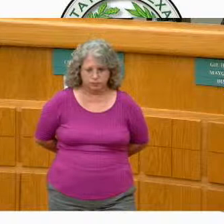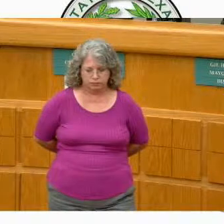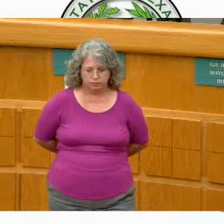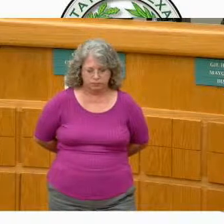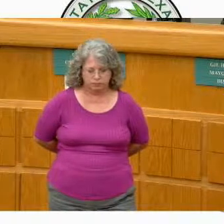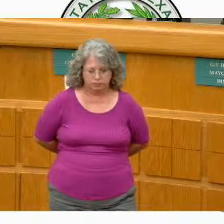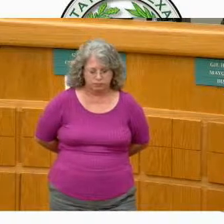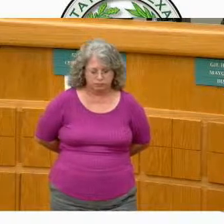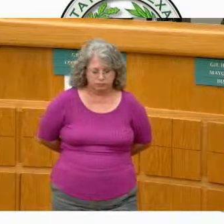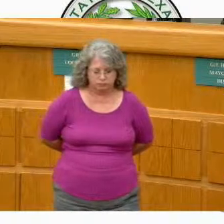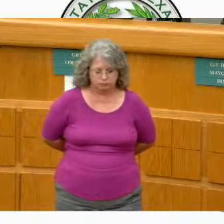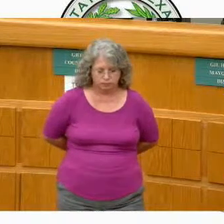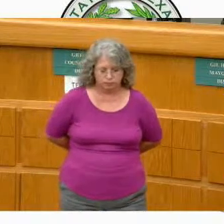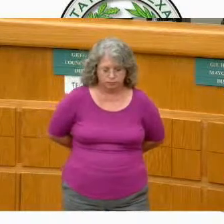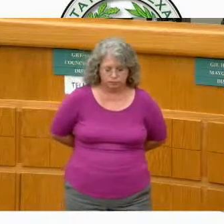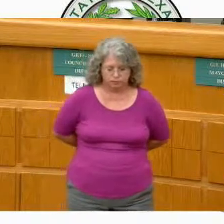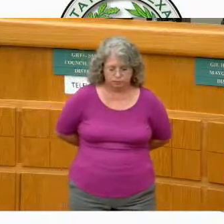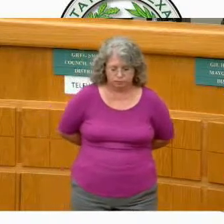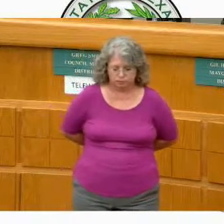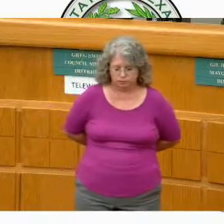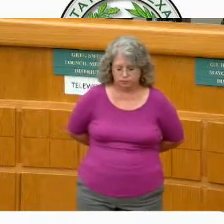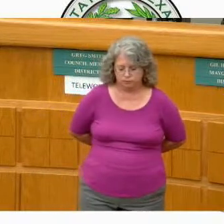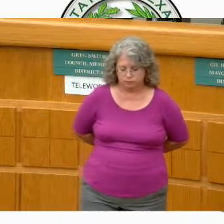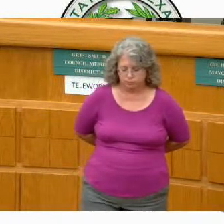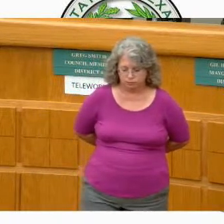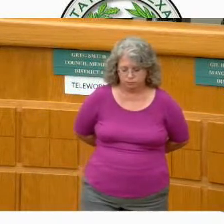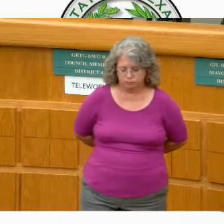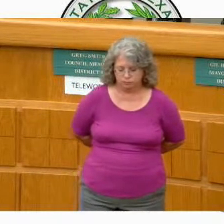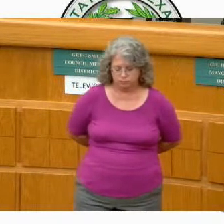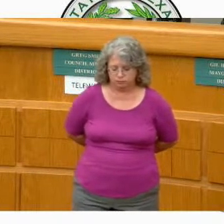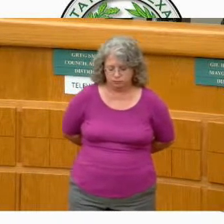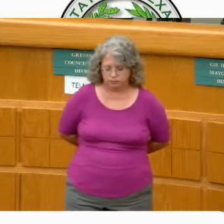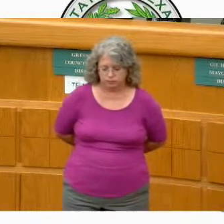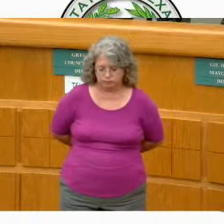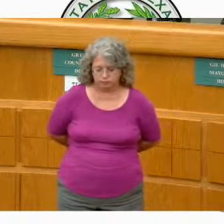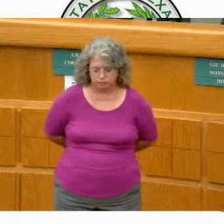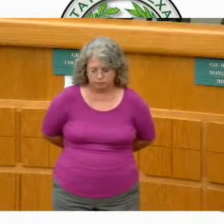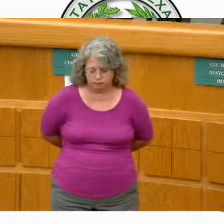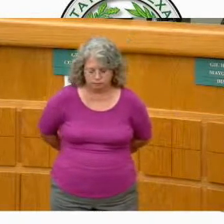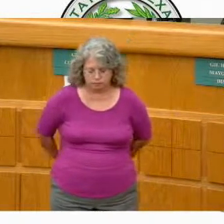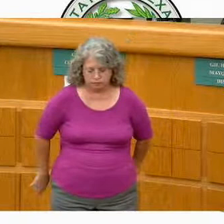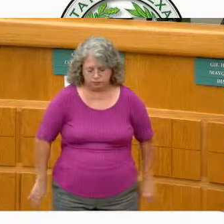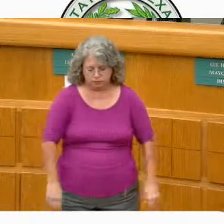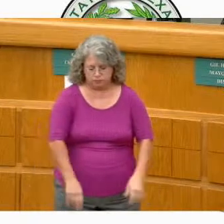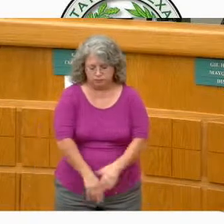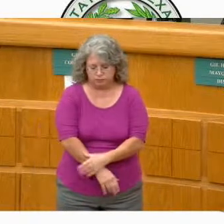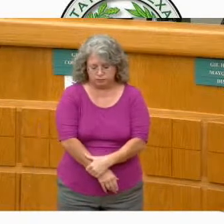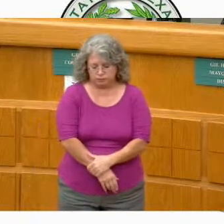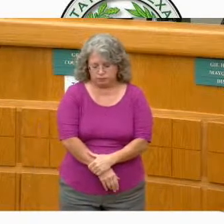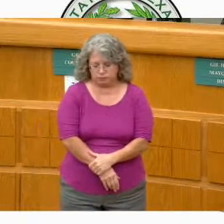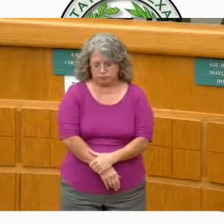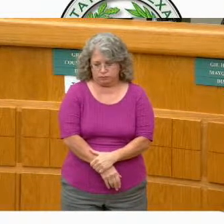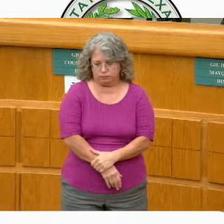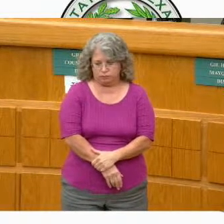infectada, tiene el potencial de infectar a otra persona. En la área de la costa, la cual cuenta con 12 condados, se reportan